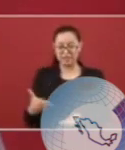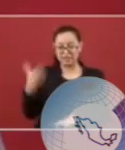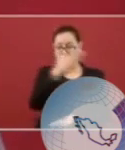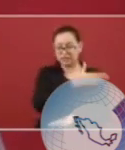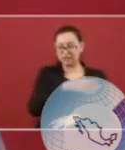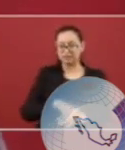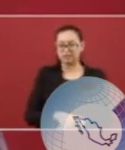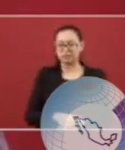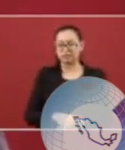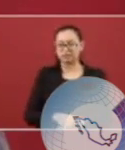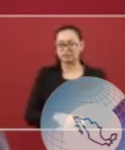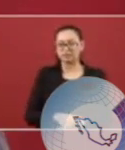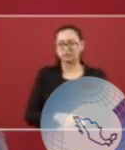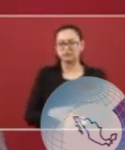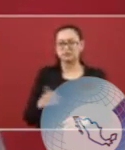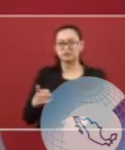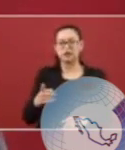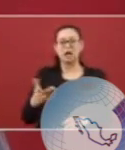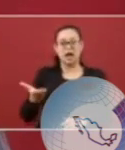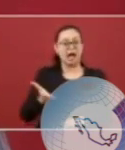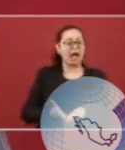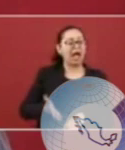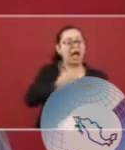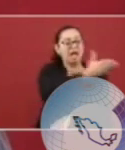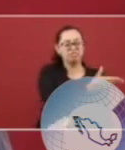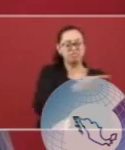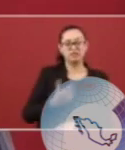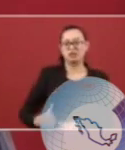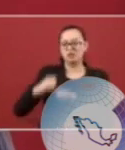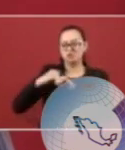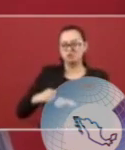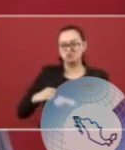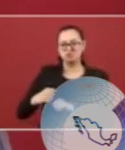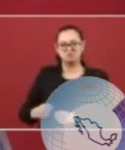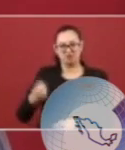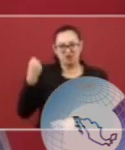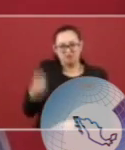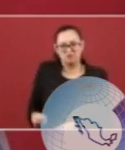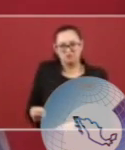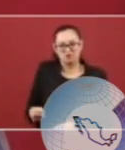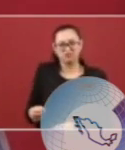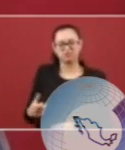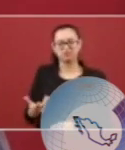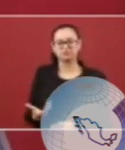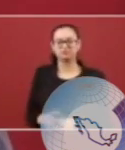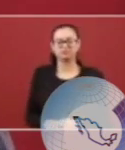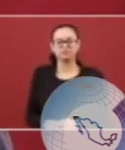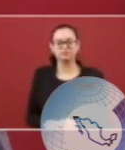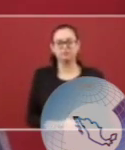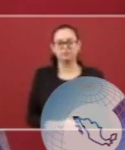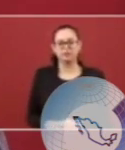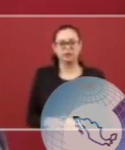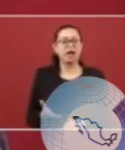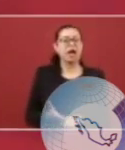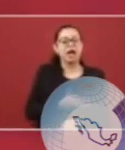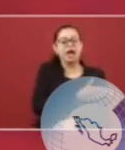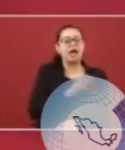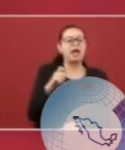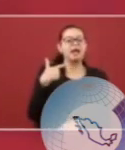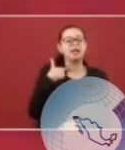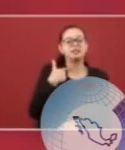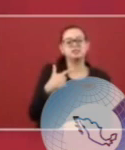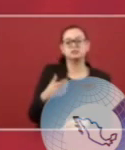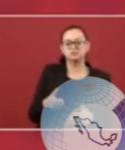replanteo en el autoritarismo si se mira hablaban de un